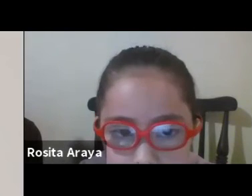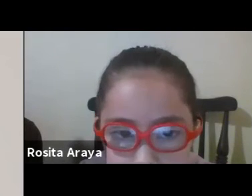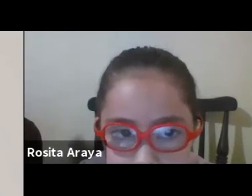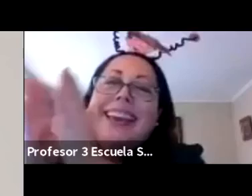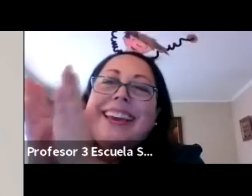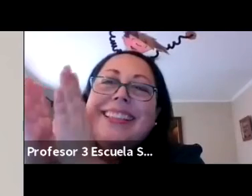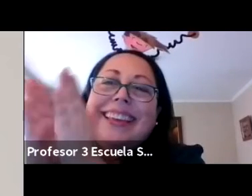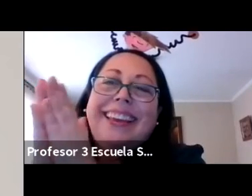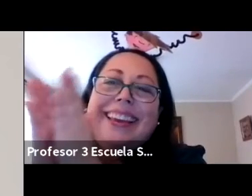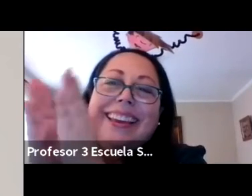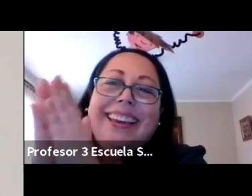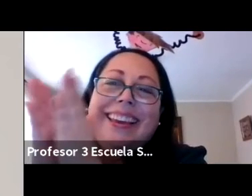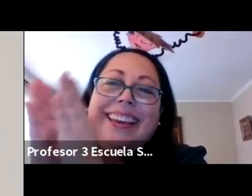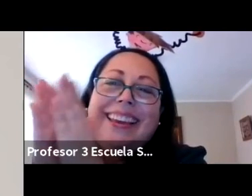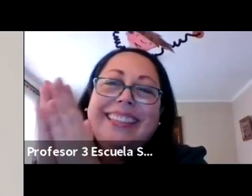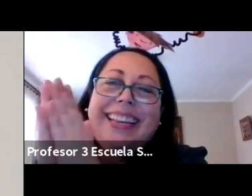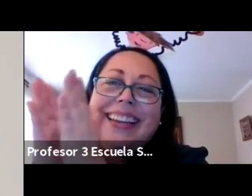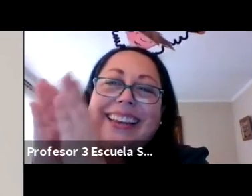Bien, Vicente.